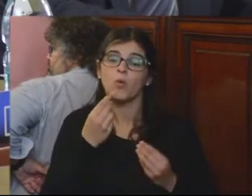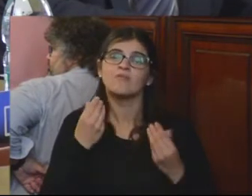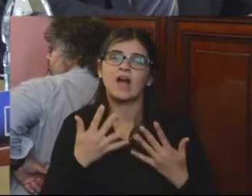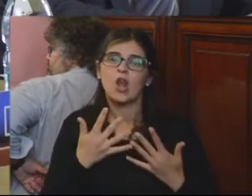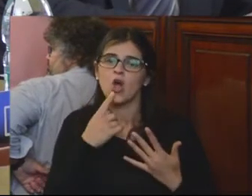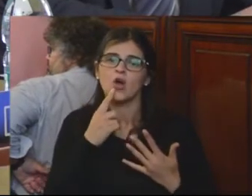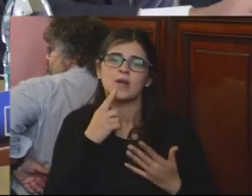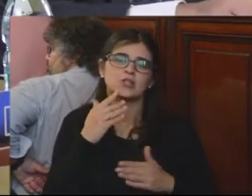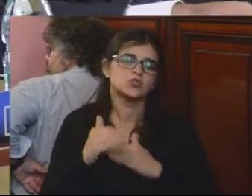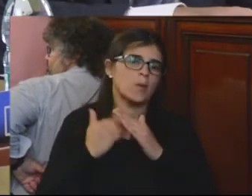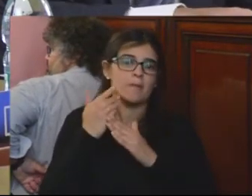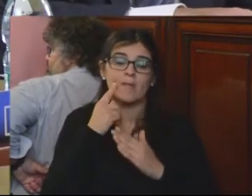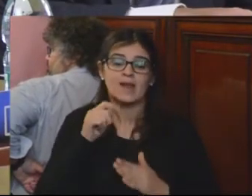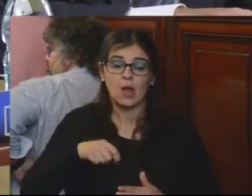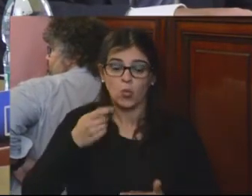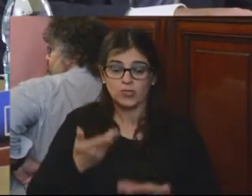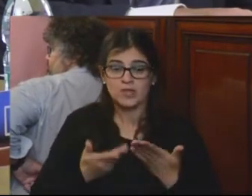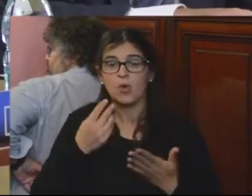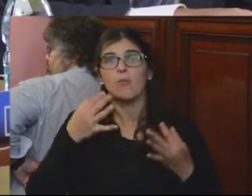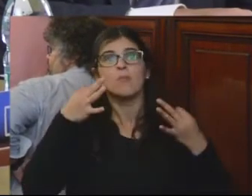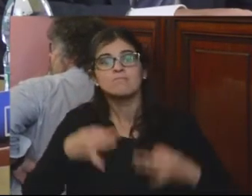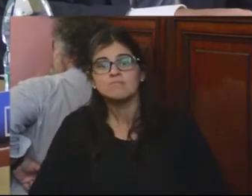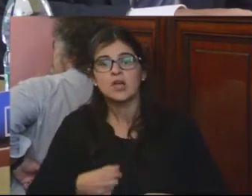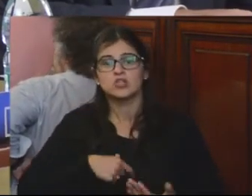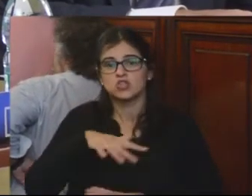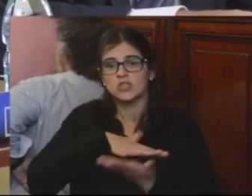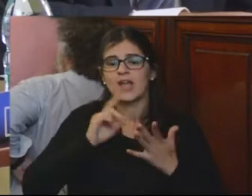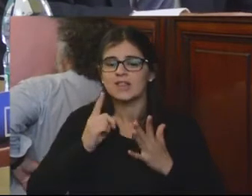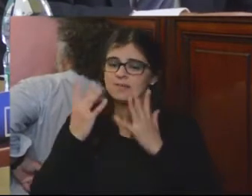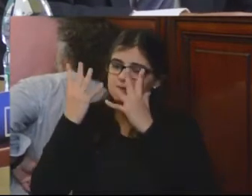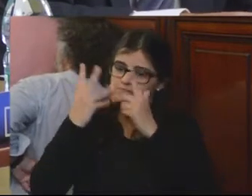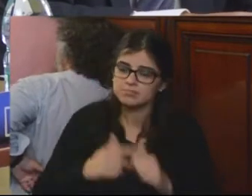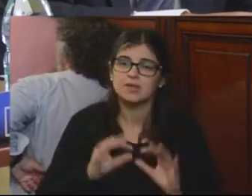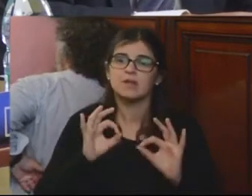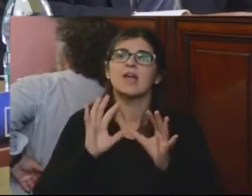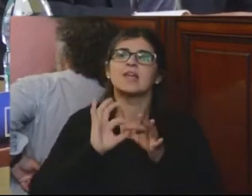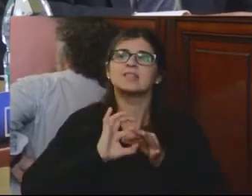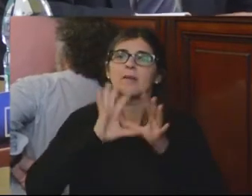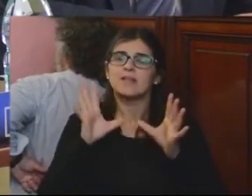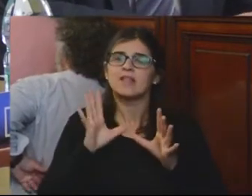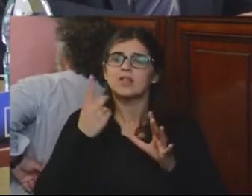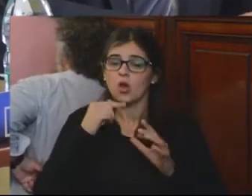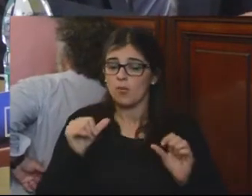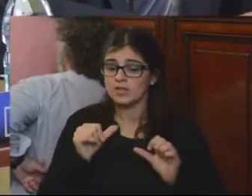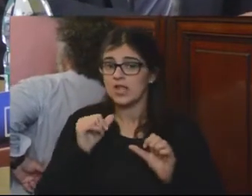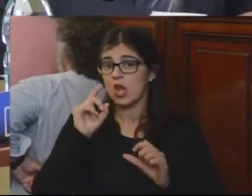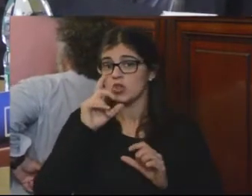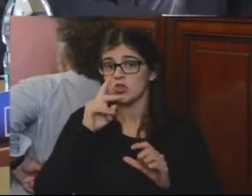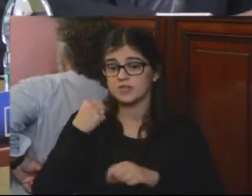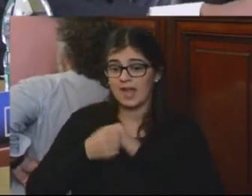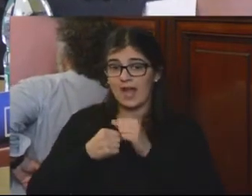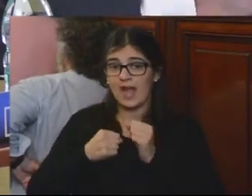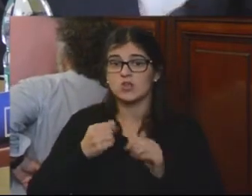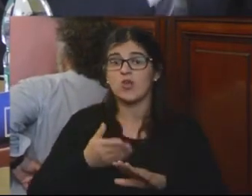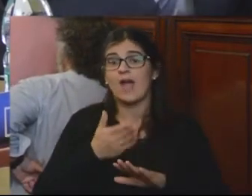y a la justicia como un bien social que debe funcionar de forma independiente como no ha ocurrido en los 12 años que precedieron